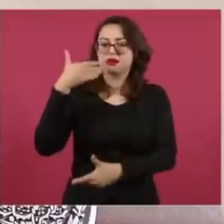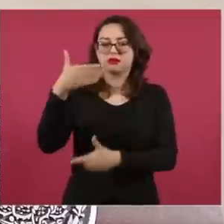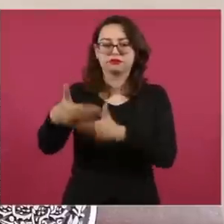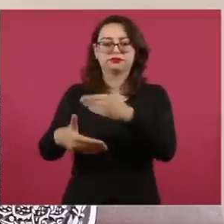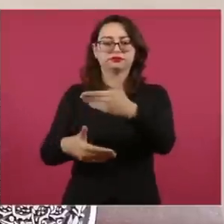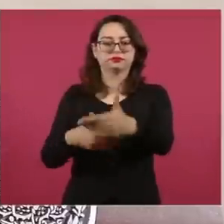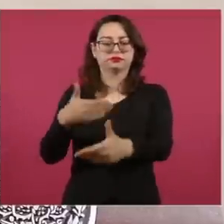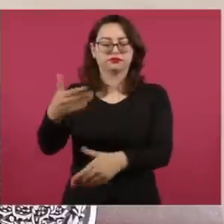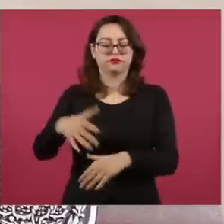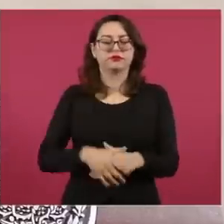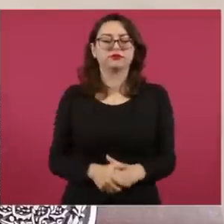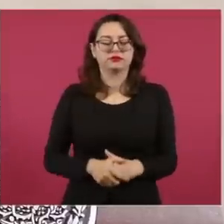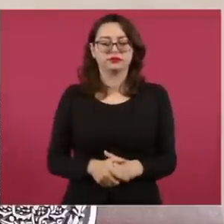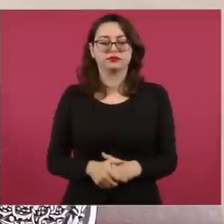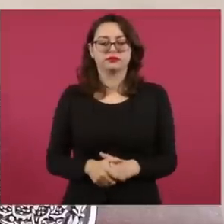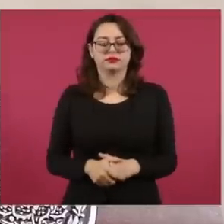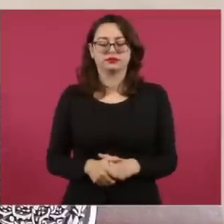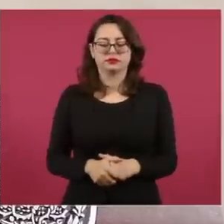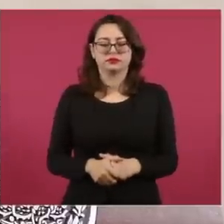son los protagonistas, ¿no?,